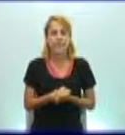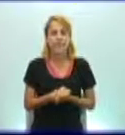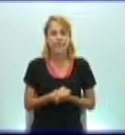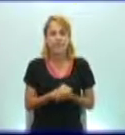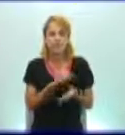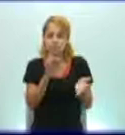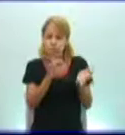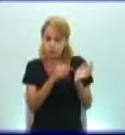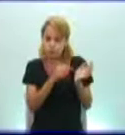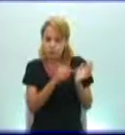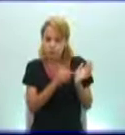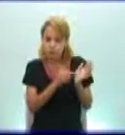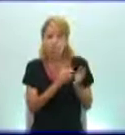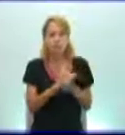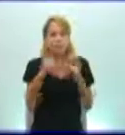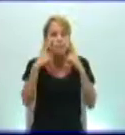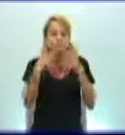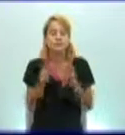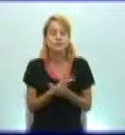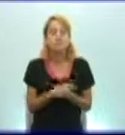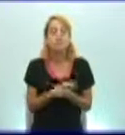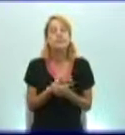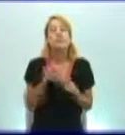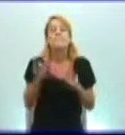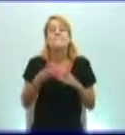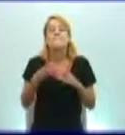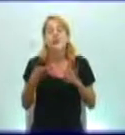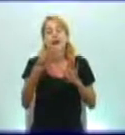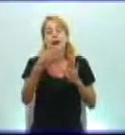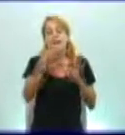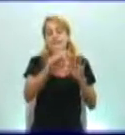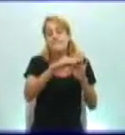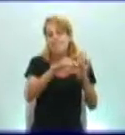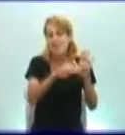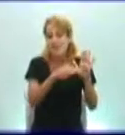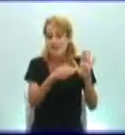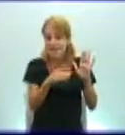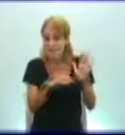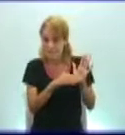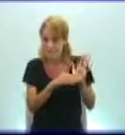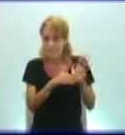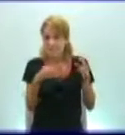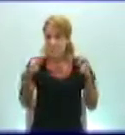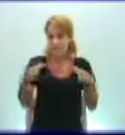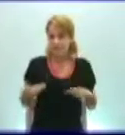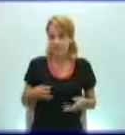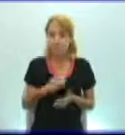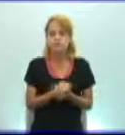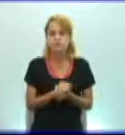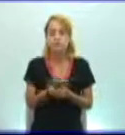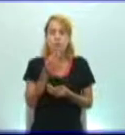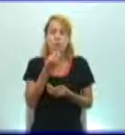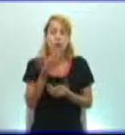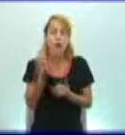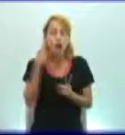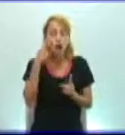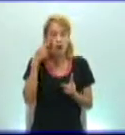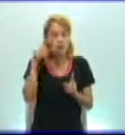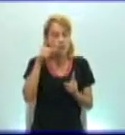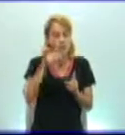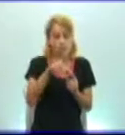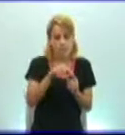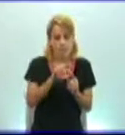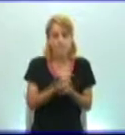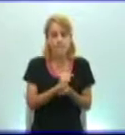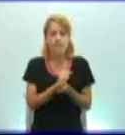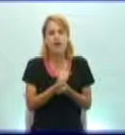muy importante. Para las medidas higiénico-sanitarias al cocinar los alimentos, te puedes apoyar en el libro de texto de la